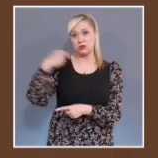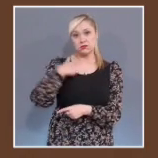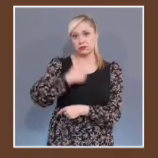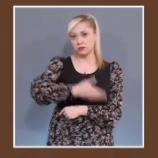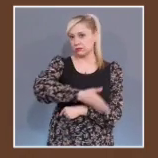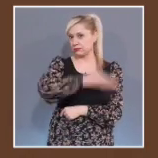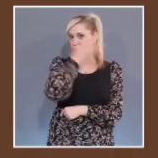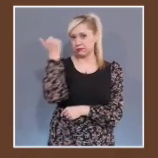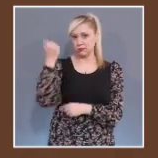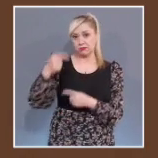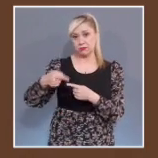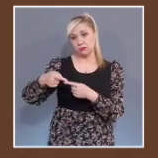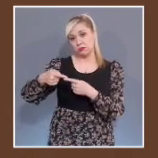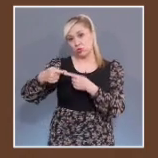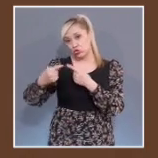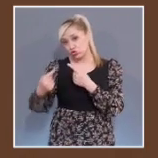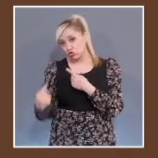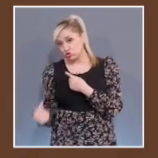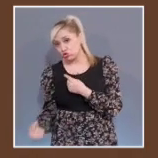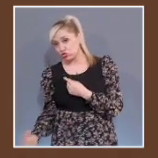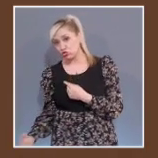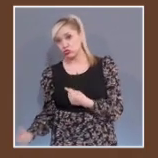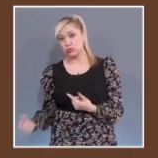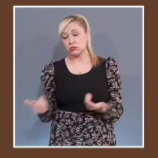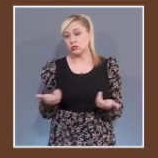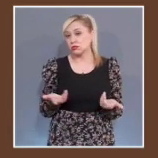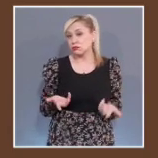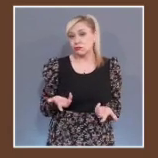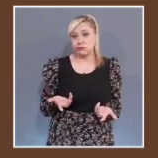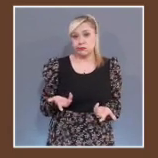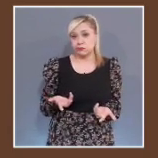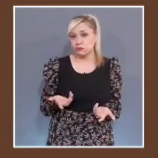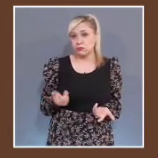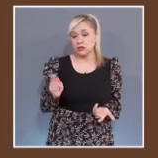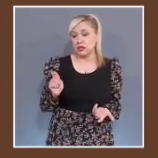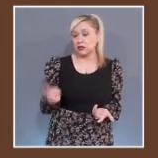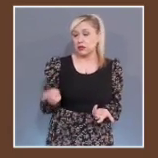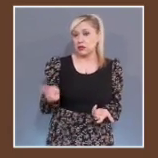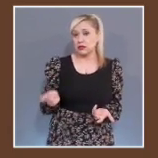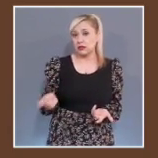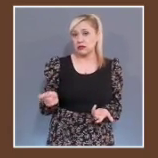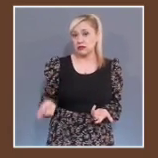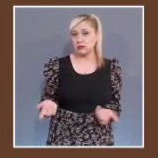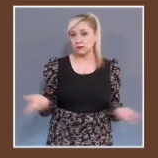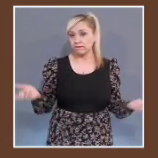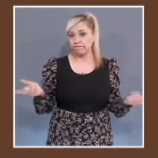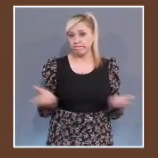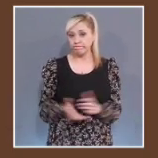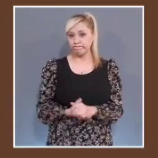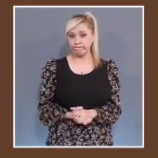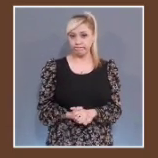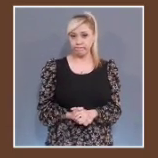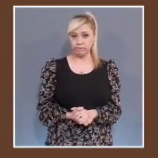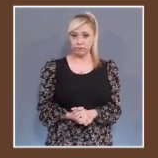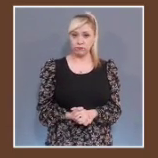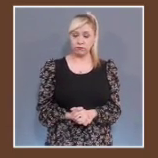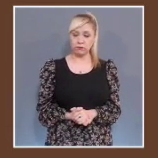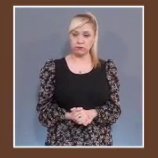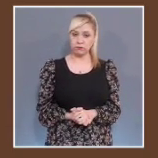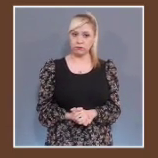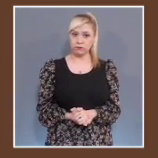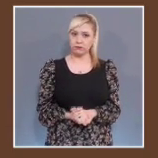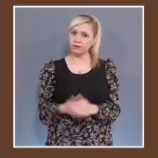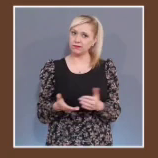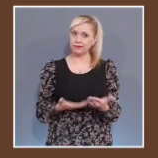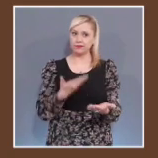nada respecto de estas mismas circunstancias para edades más tempranas. Como propuesta, la directora